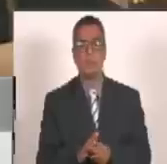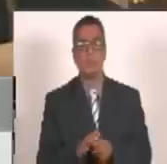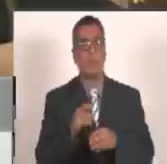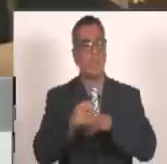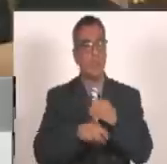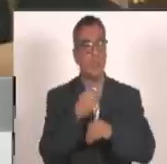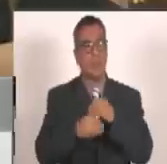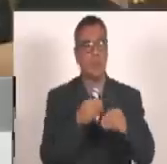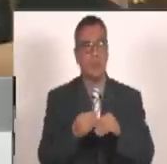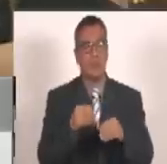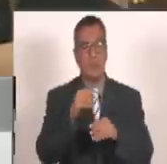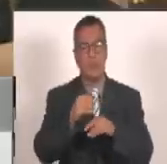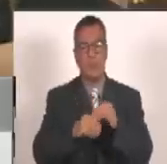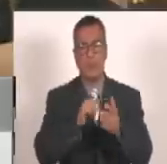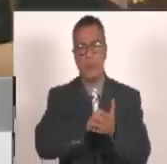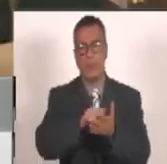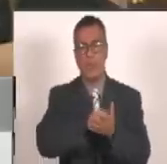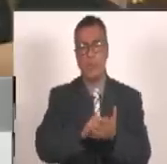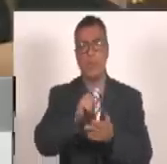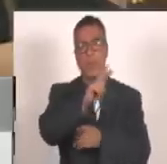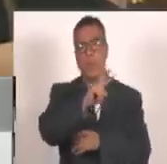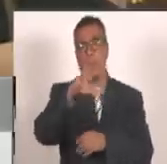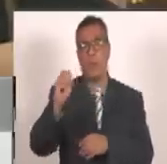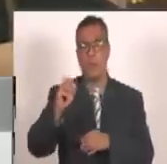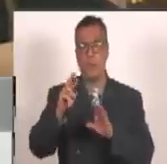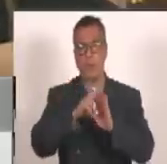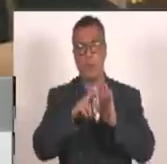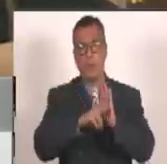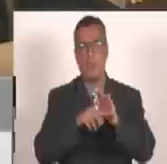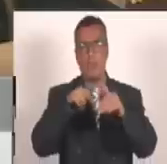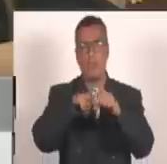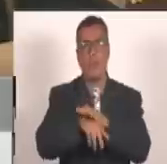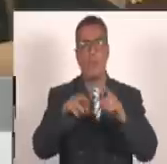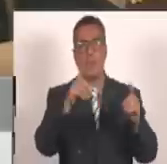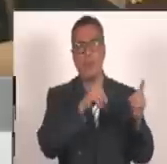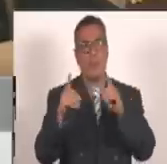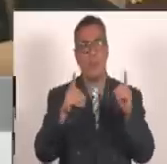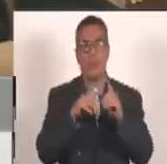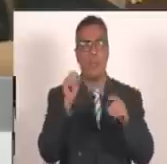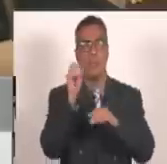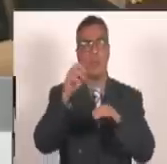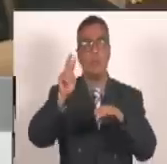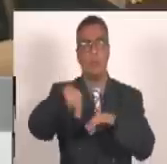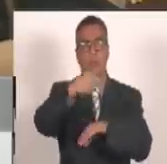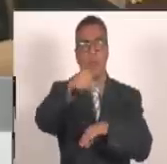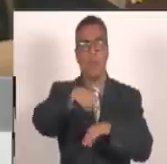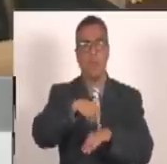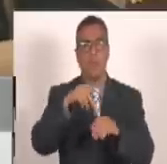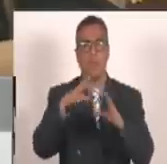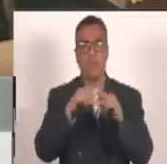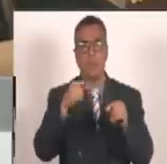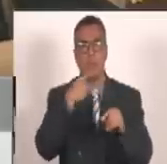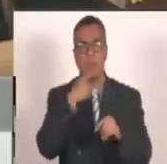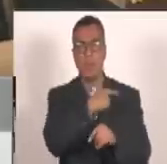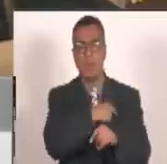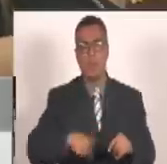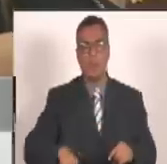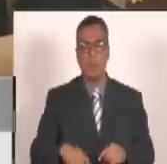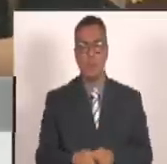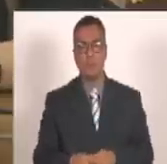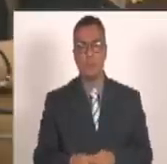de conformidad con lo establecido en el artículo 20 del Reglamento Interior y de Debates de la Asamblea Nacional. Es todo, ciudadano